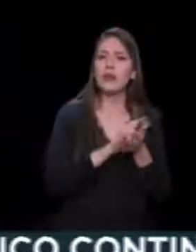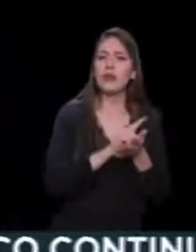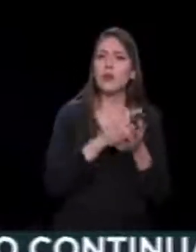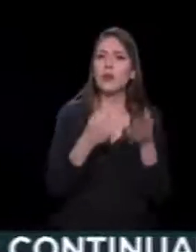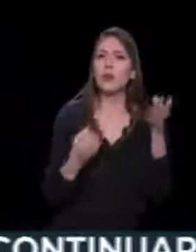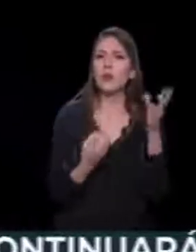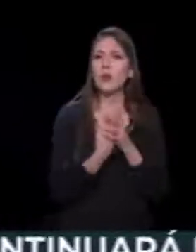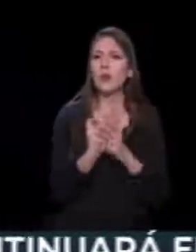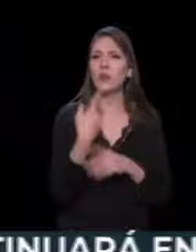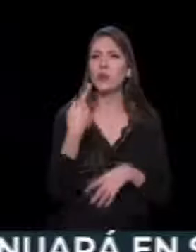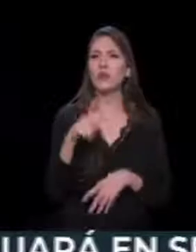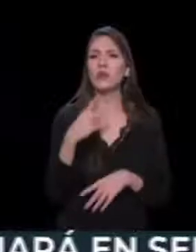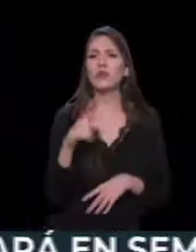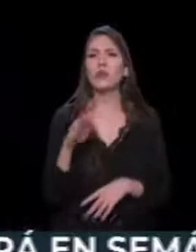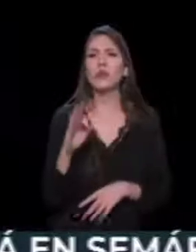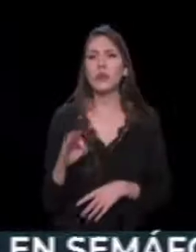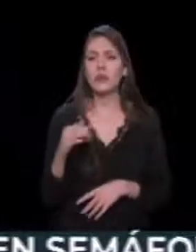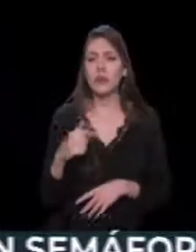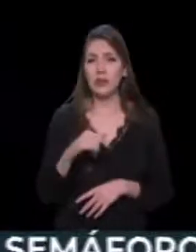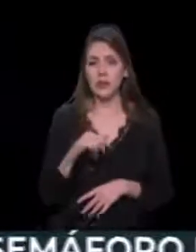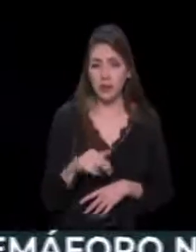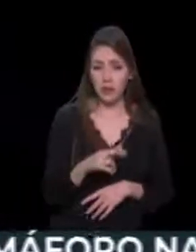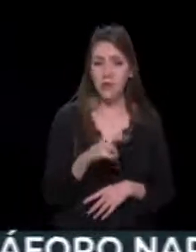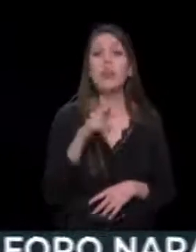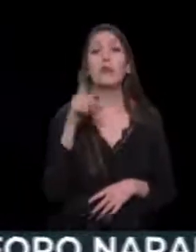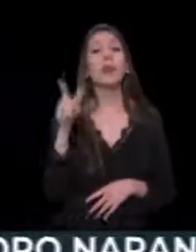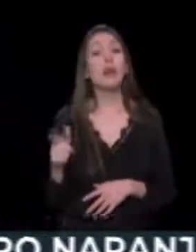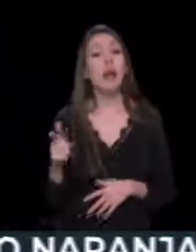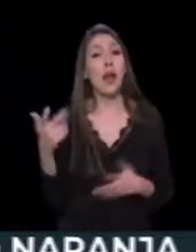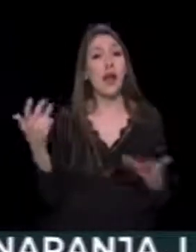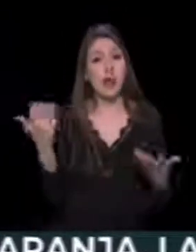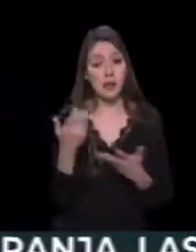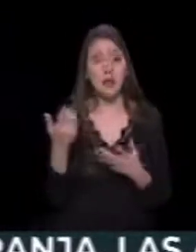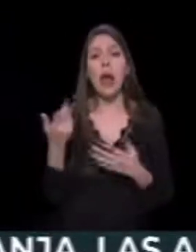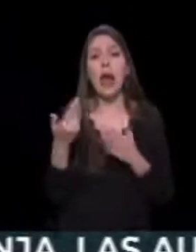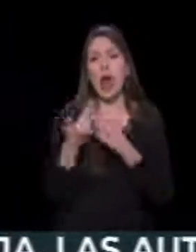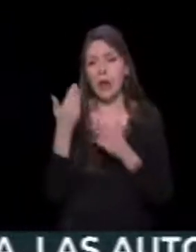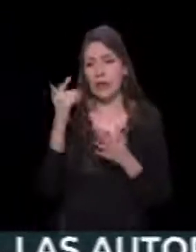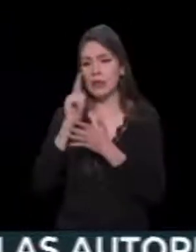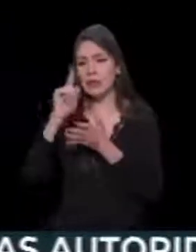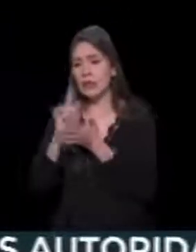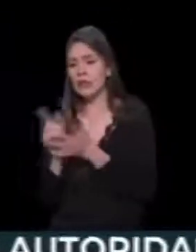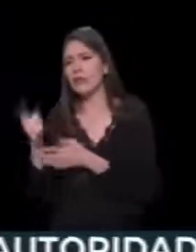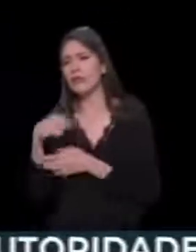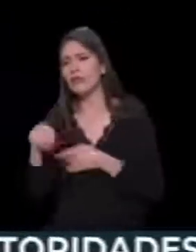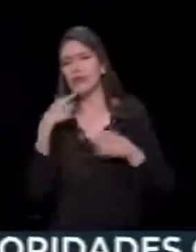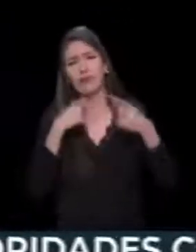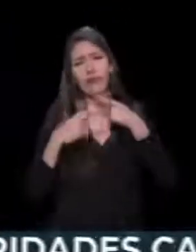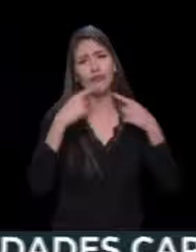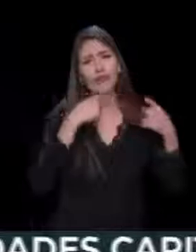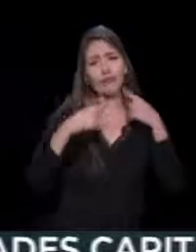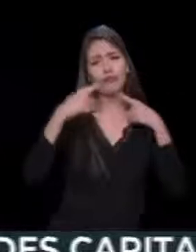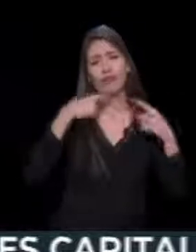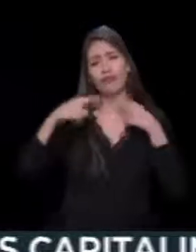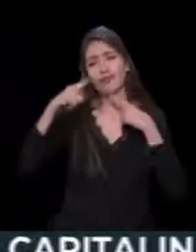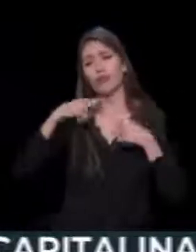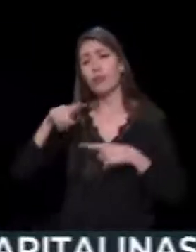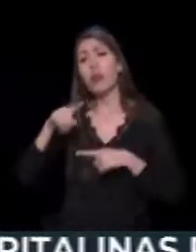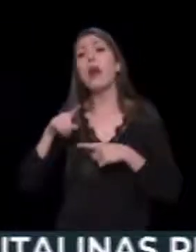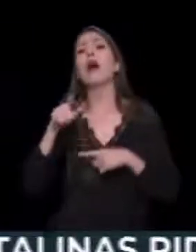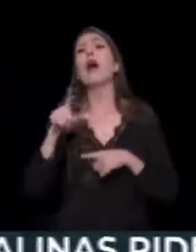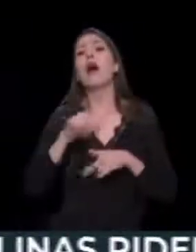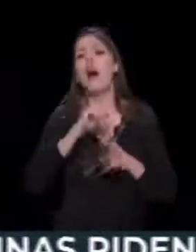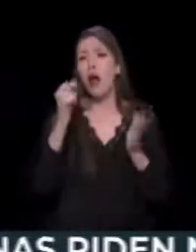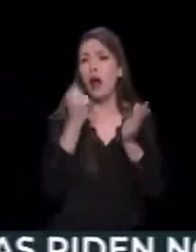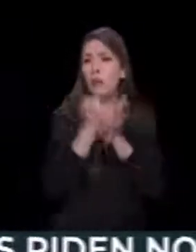República, una ley que fue discutida ampliamente y que trajo como buena noticia, por una parte, la